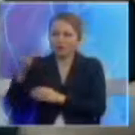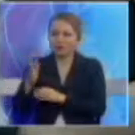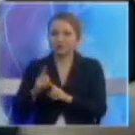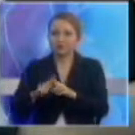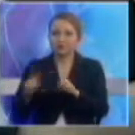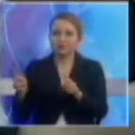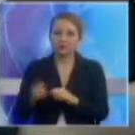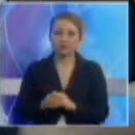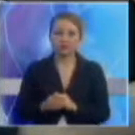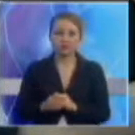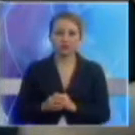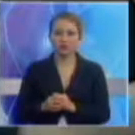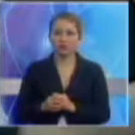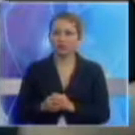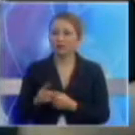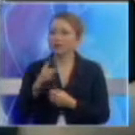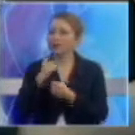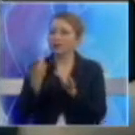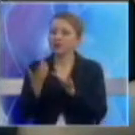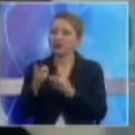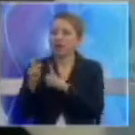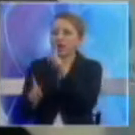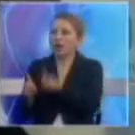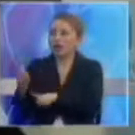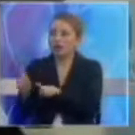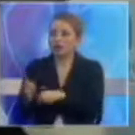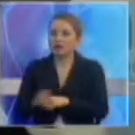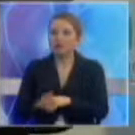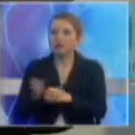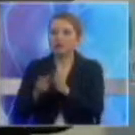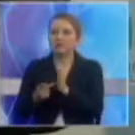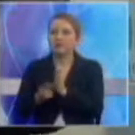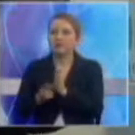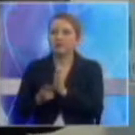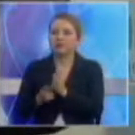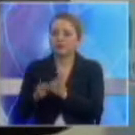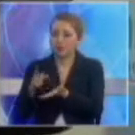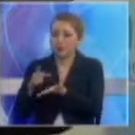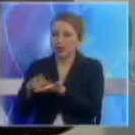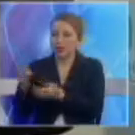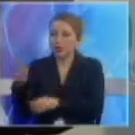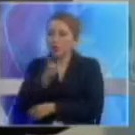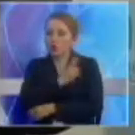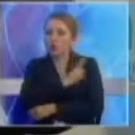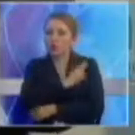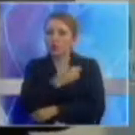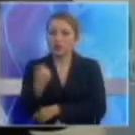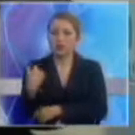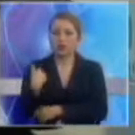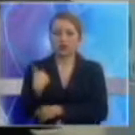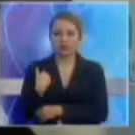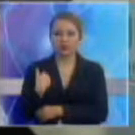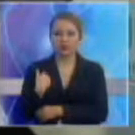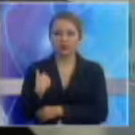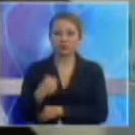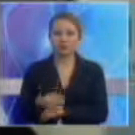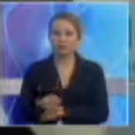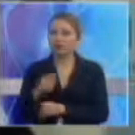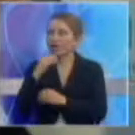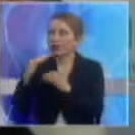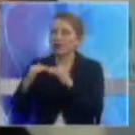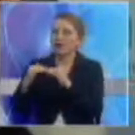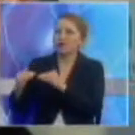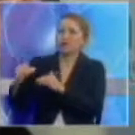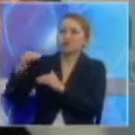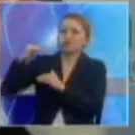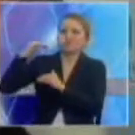pero lo que hay es una excepcionalidad para las universidades que traigan a gente de